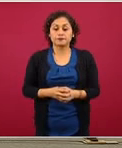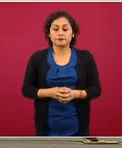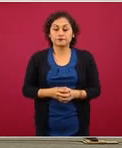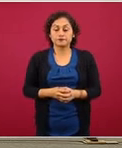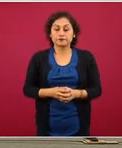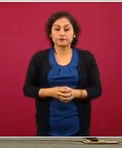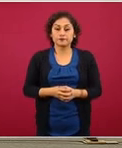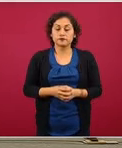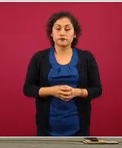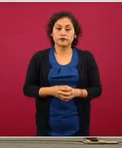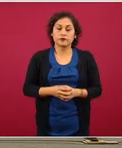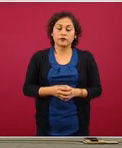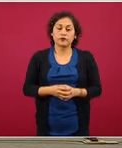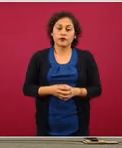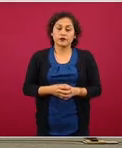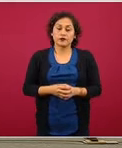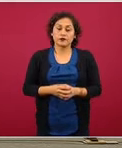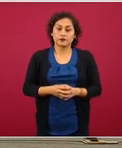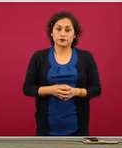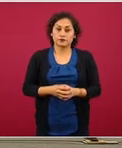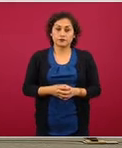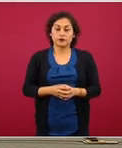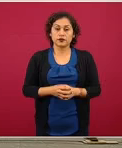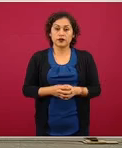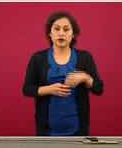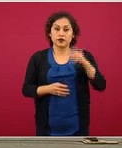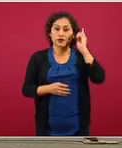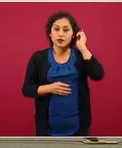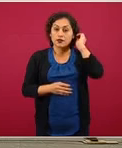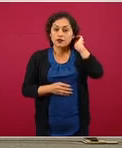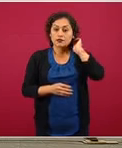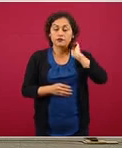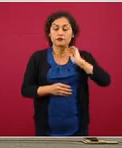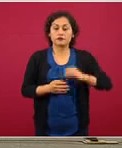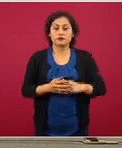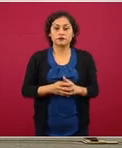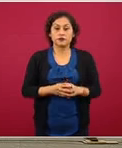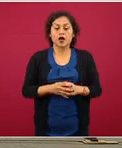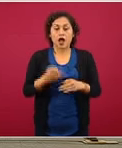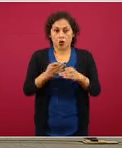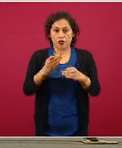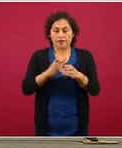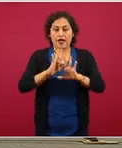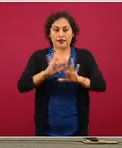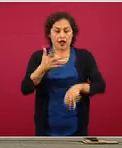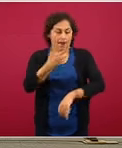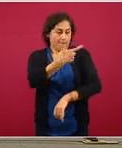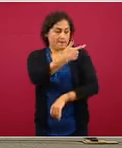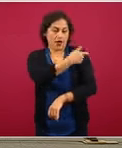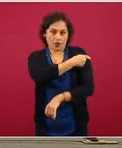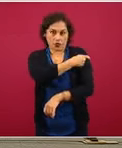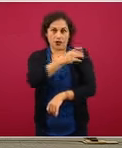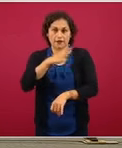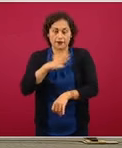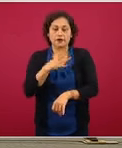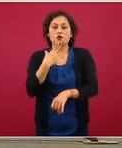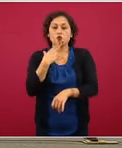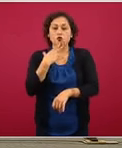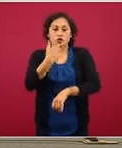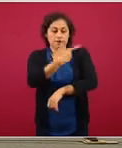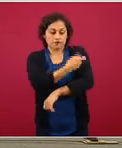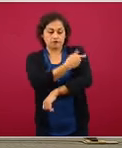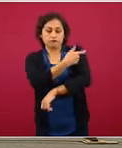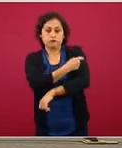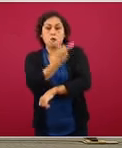Porque a pesar de empezar a utilizar la primera vacuna disponible, la emergencia va a continuar. ¿Por qué? Pues porque